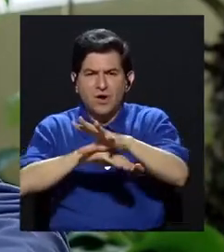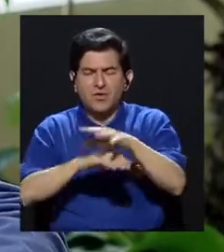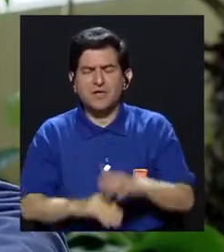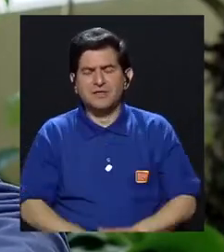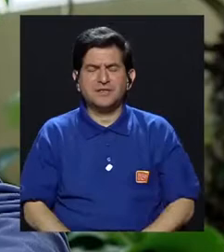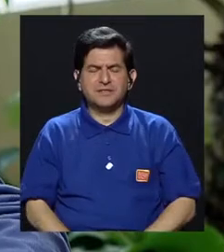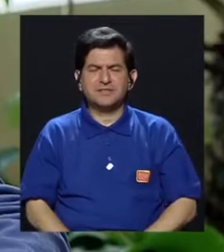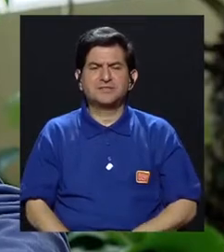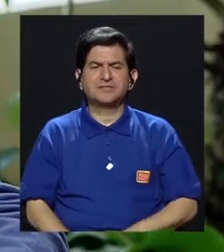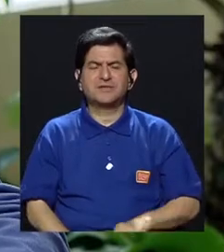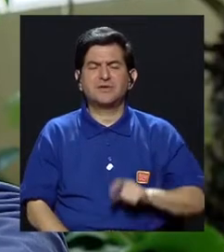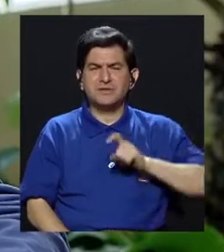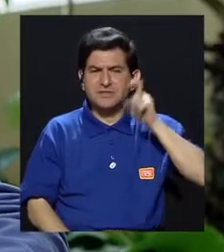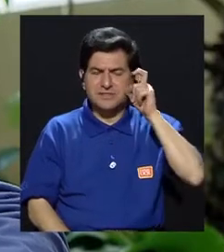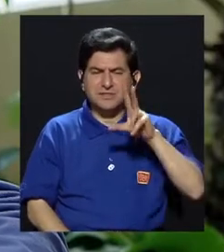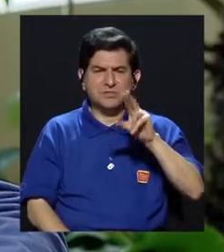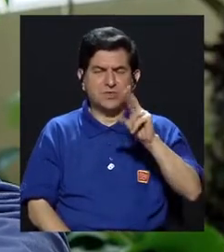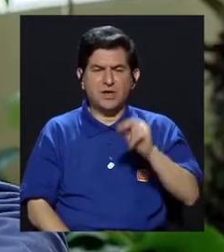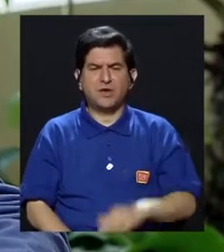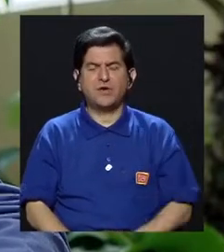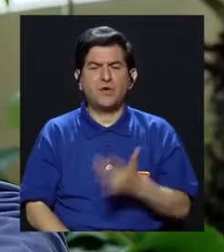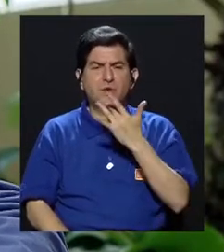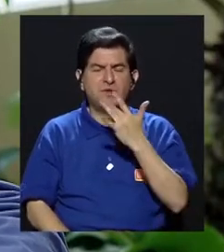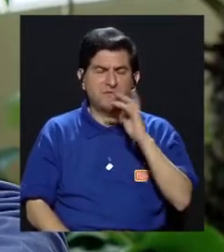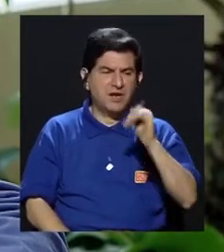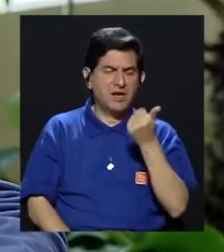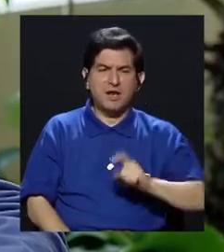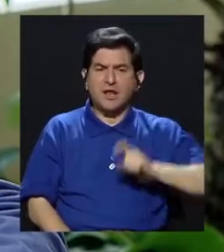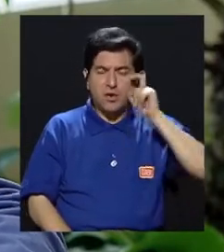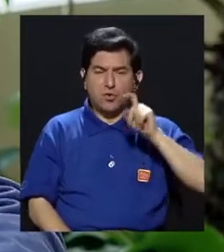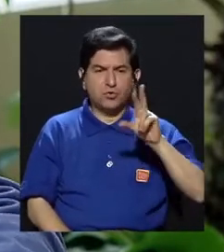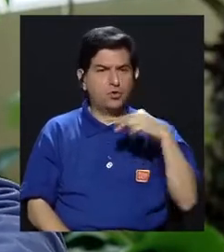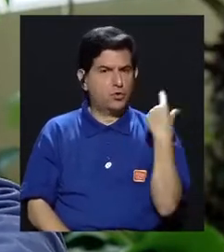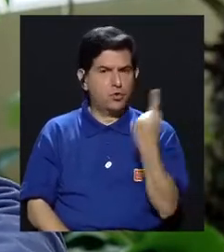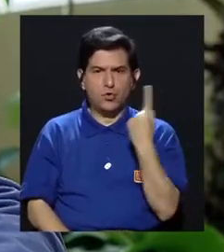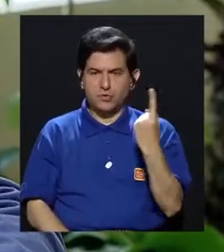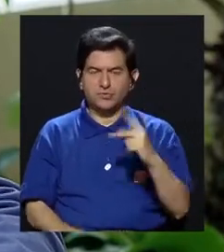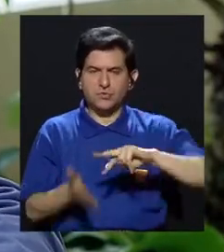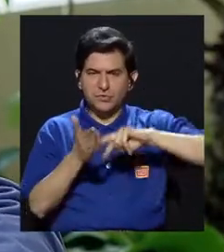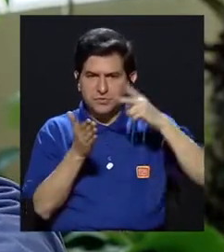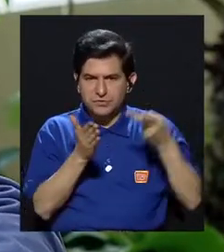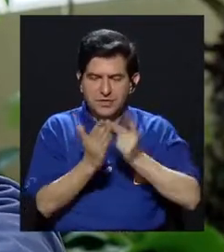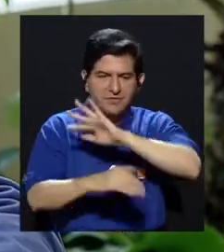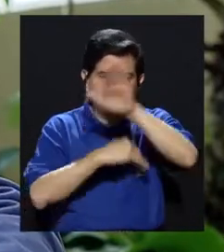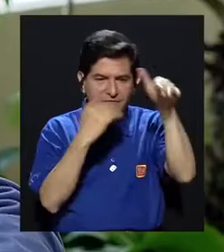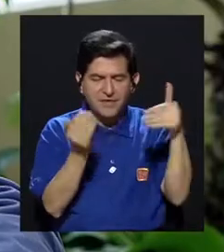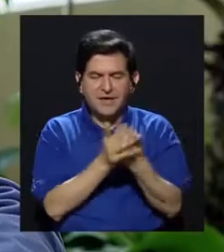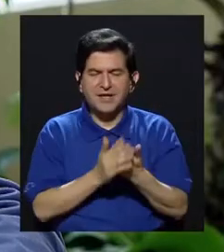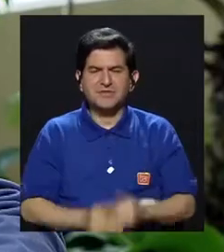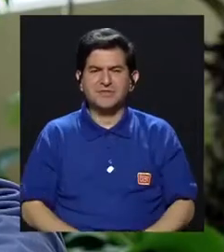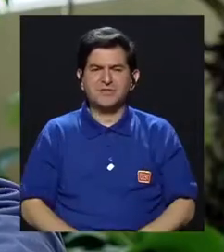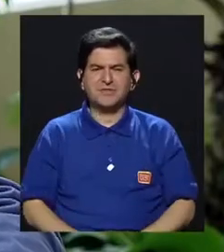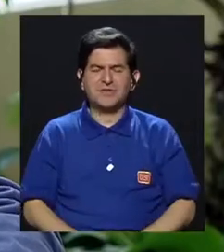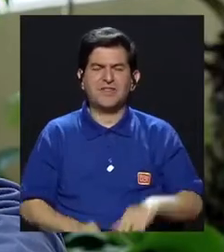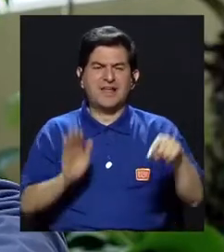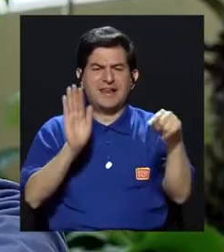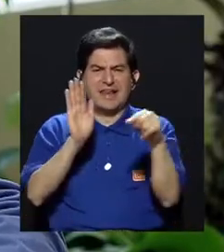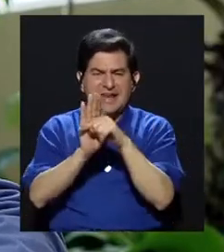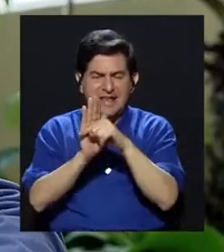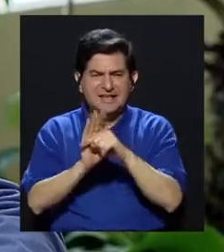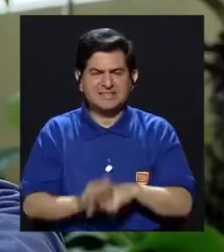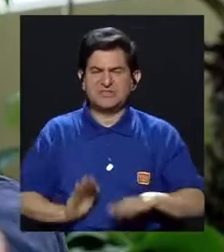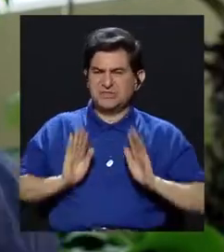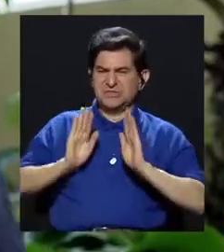sexuales no heterosexuales, no es solamente eso. Vendría a ser todo el desprecio, la